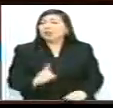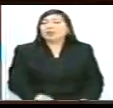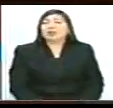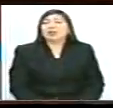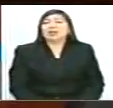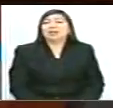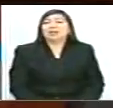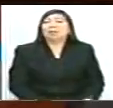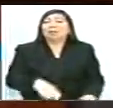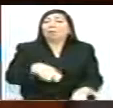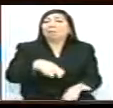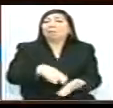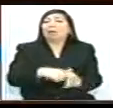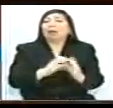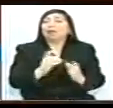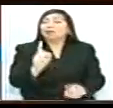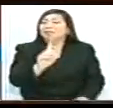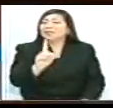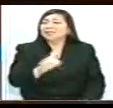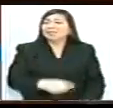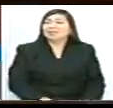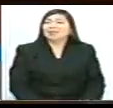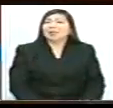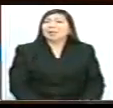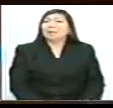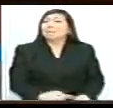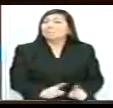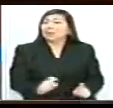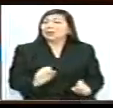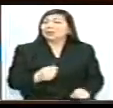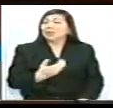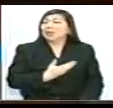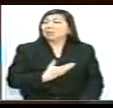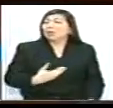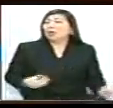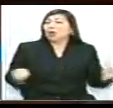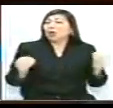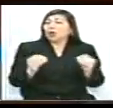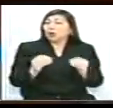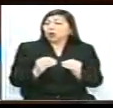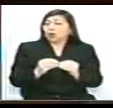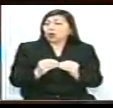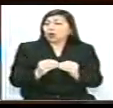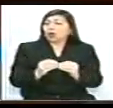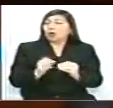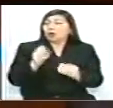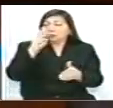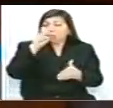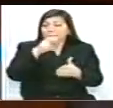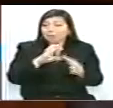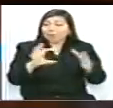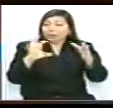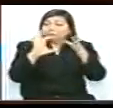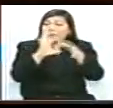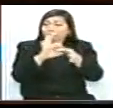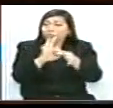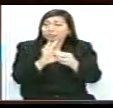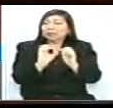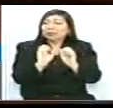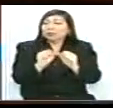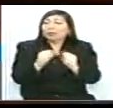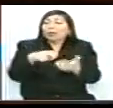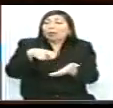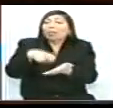va a arrodillar al Congreso? Pero si el Ejecutivo se junta con la Sociedad Nacional de Minería, la mayoría congresal se va